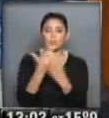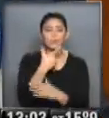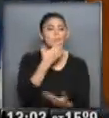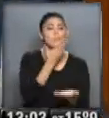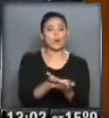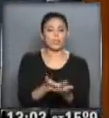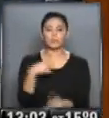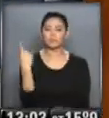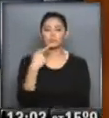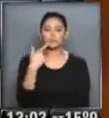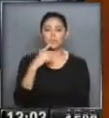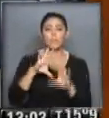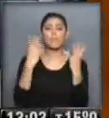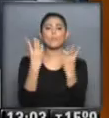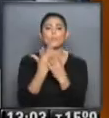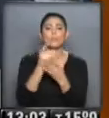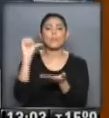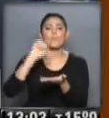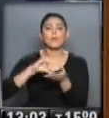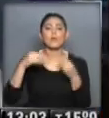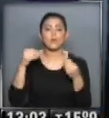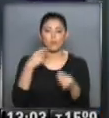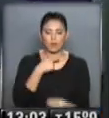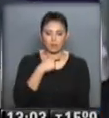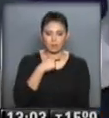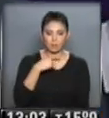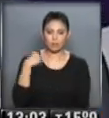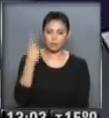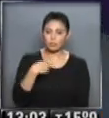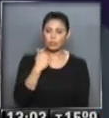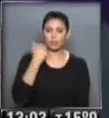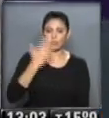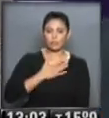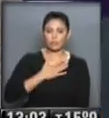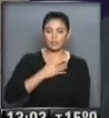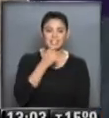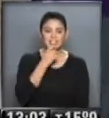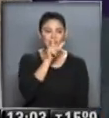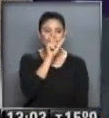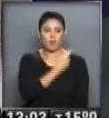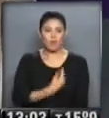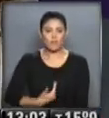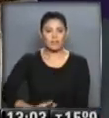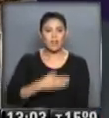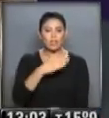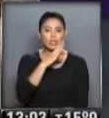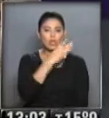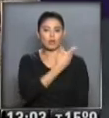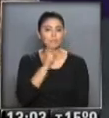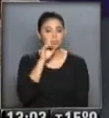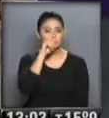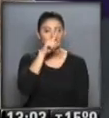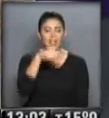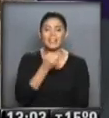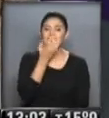vivir. Para nosotros, para nuestros hijos y para todo el pueblo argentino. Que el gobernador de la Sota haya hecho estas declaraciones,